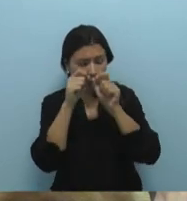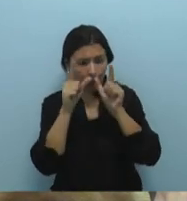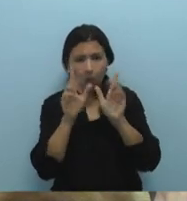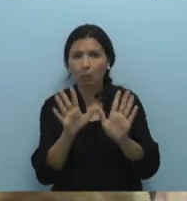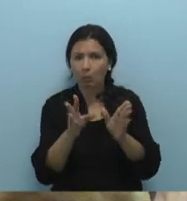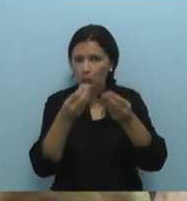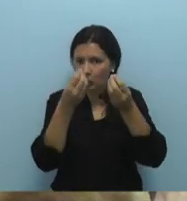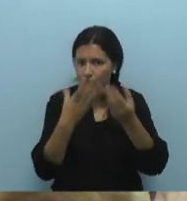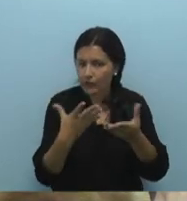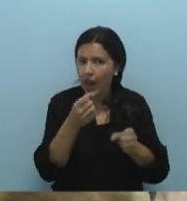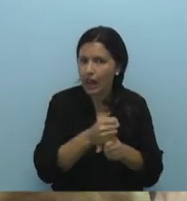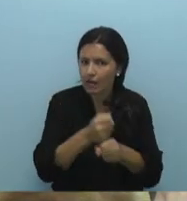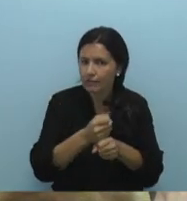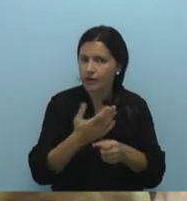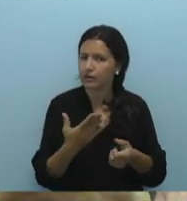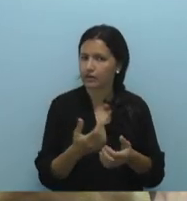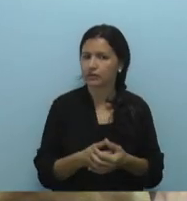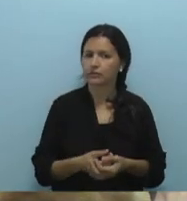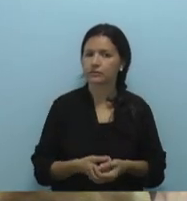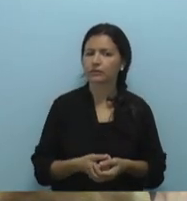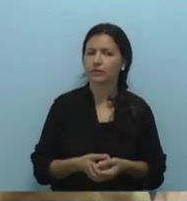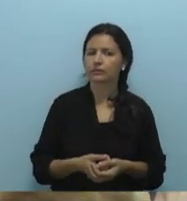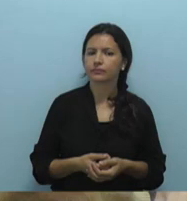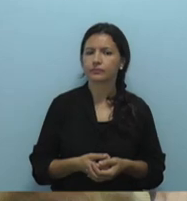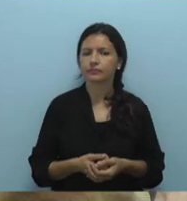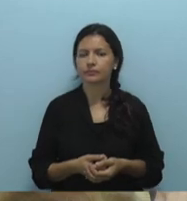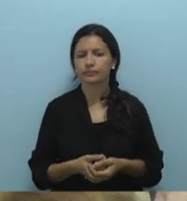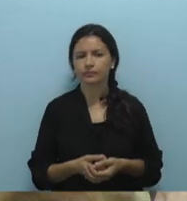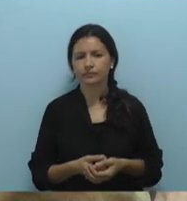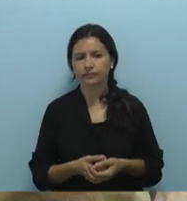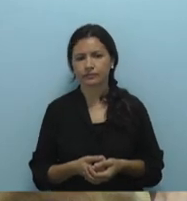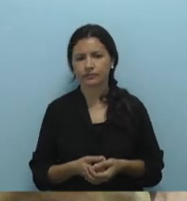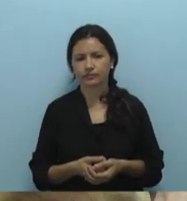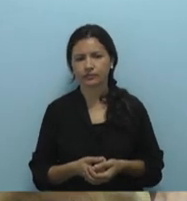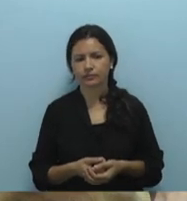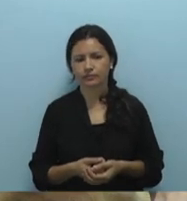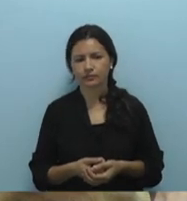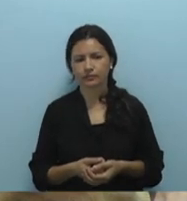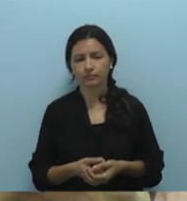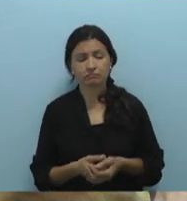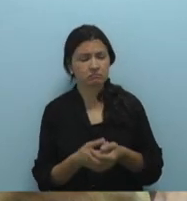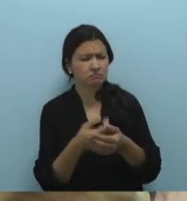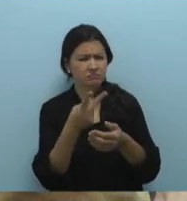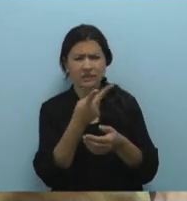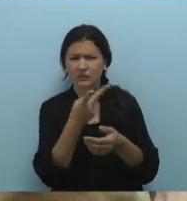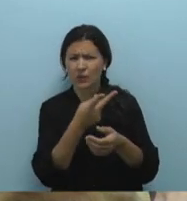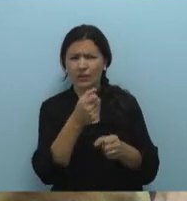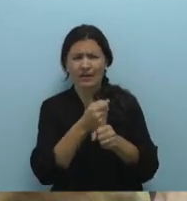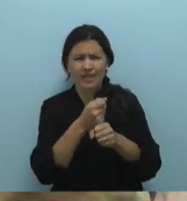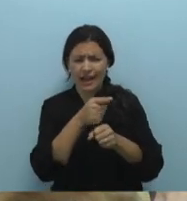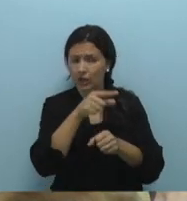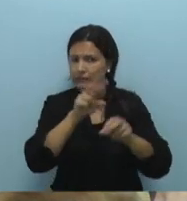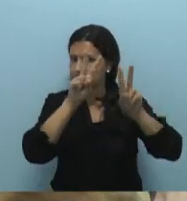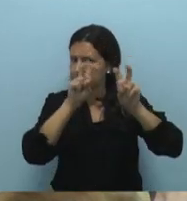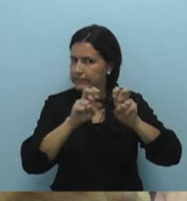13013, que es el régimen disciplinario. Y en segundo lugar, porque no hay nadie como estos dos fiscales que conozcan en